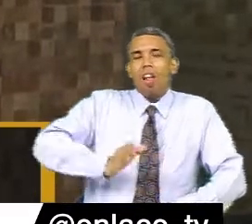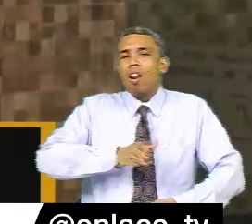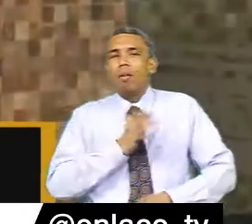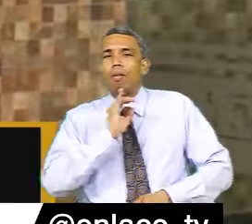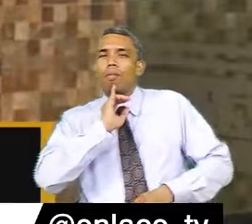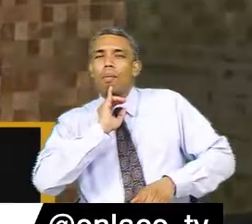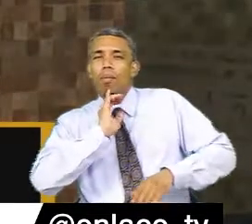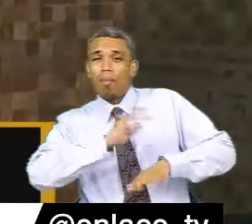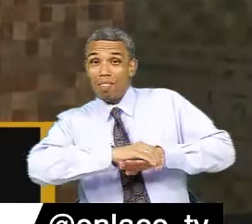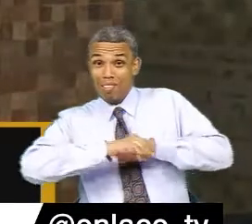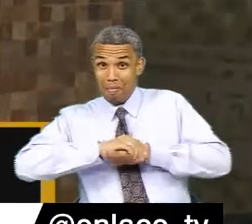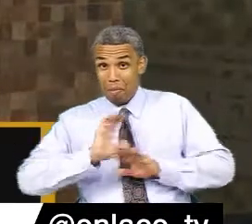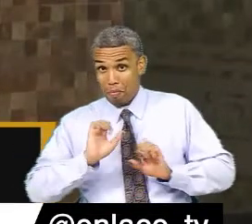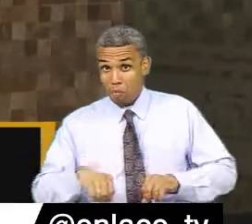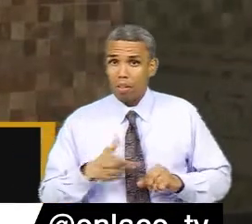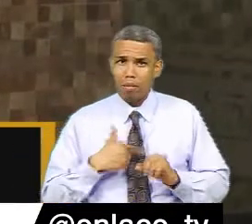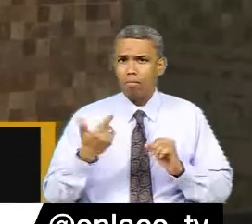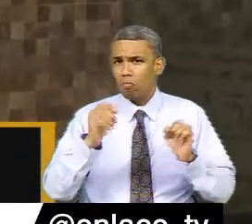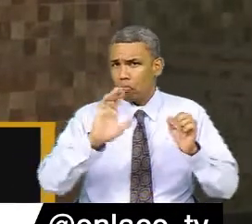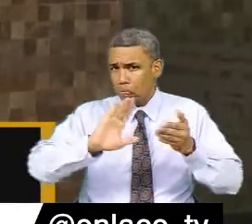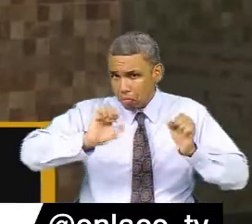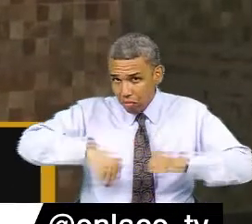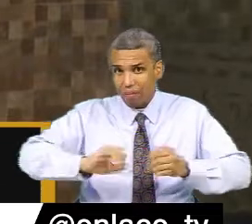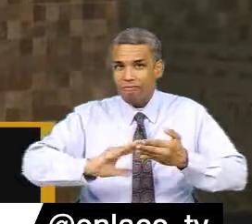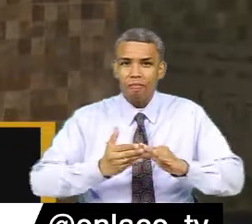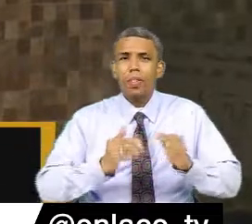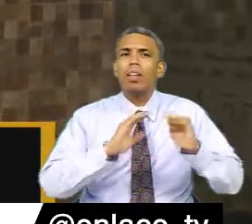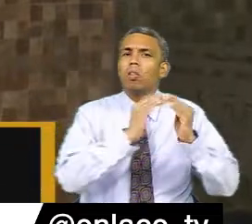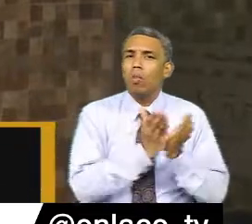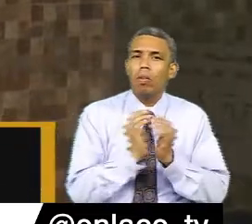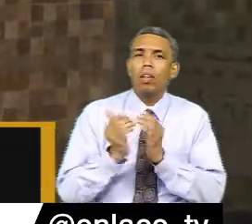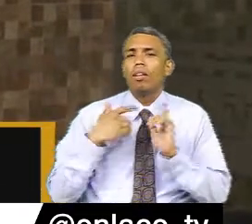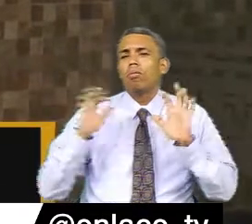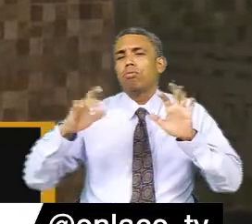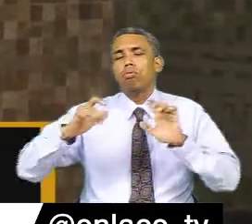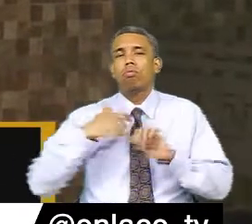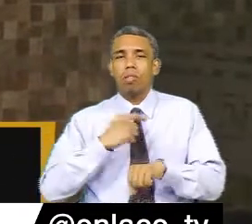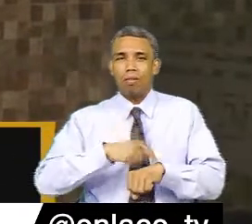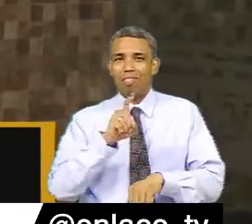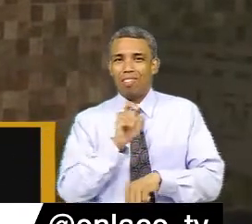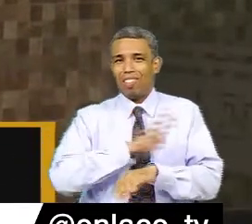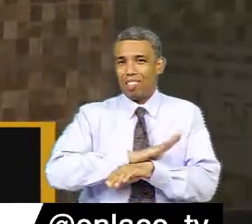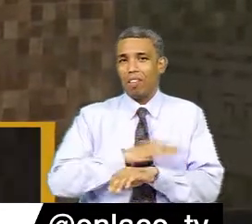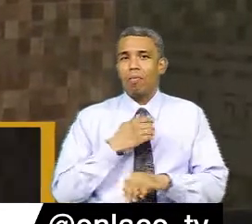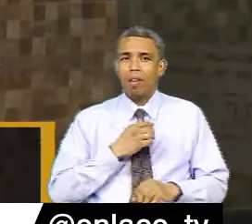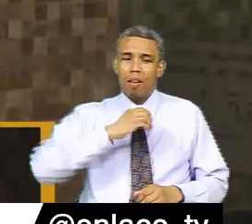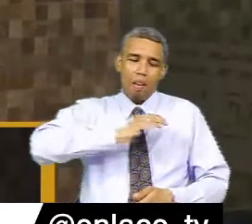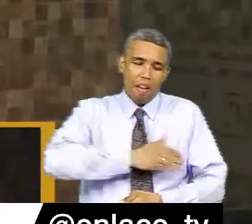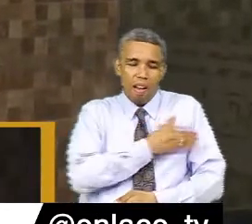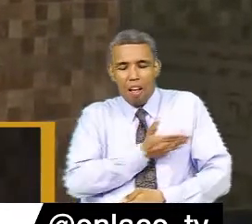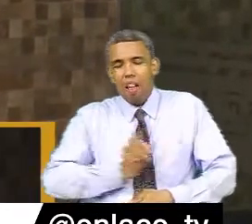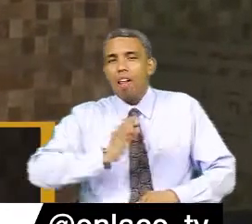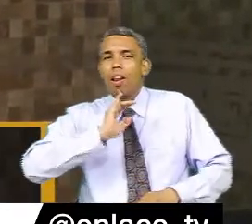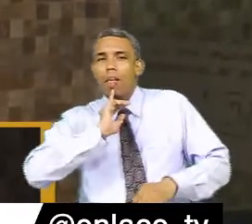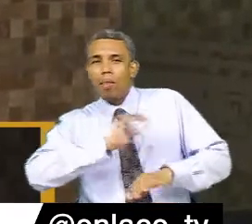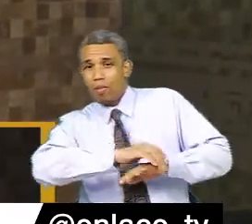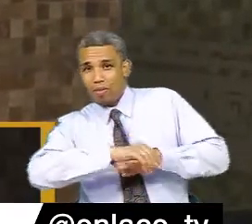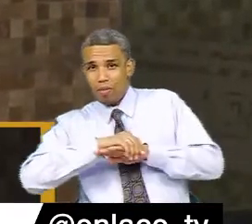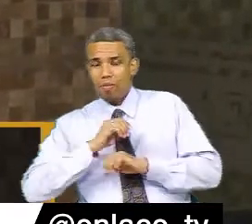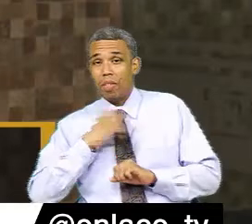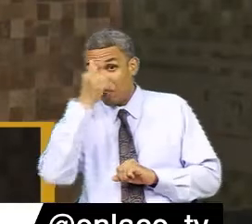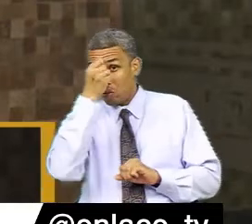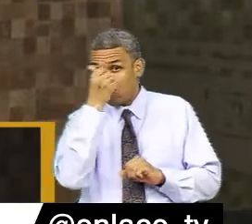eso es invitación, colegio, las instituciones, para que nos acompañen a partir de las 6 de la tarde también con el Festival de la Canción Inglesa. El domingo. Y el